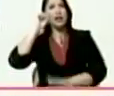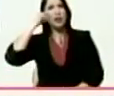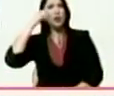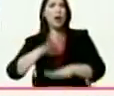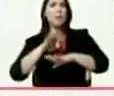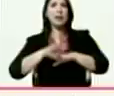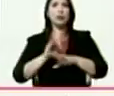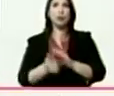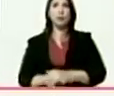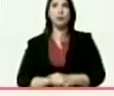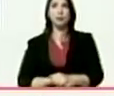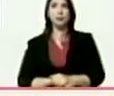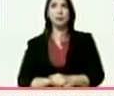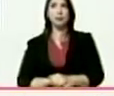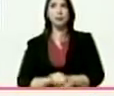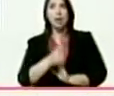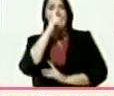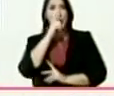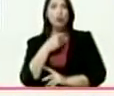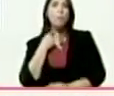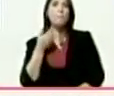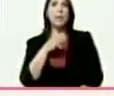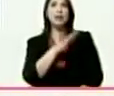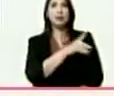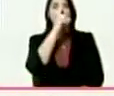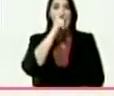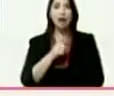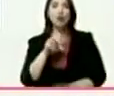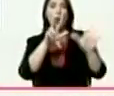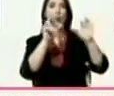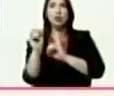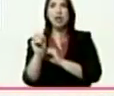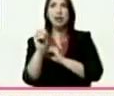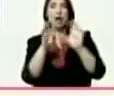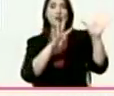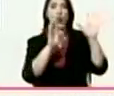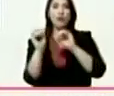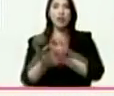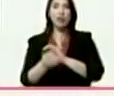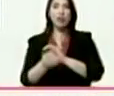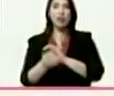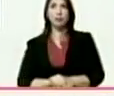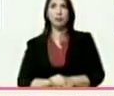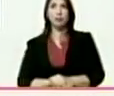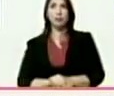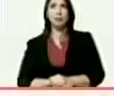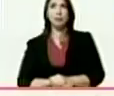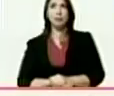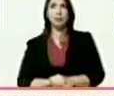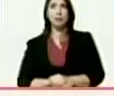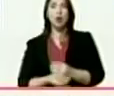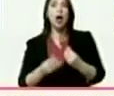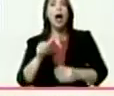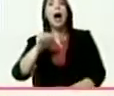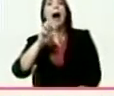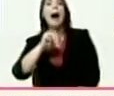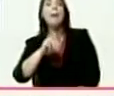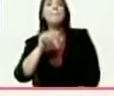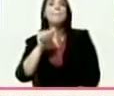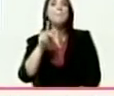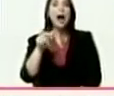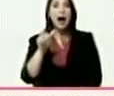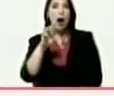ocurrió en la era de las masacres en los años 80 y 90, repito, Amparo, Yumaro, el